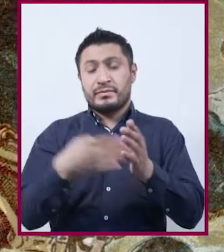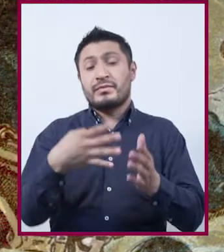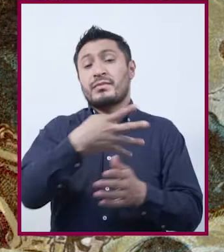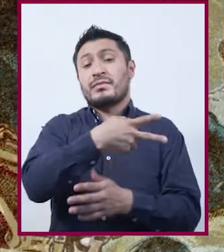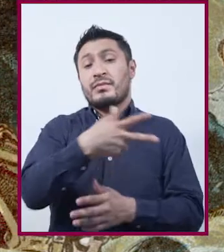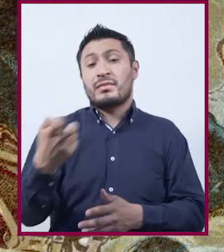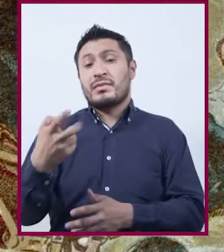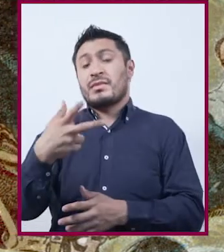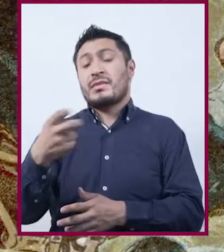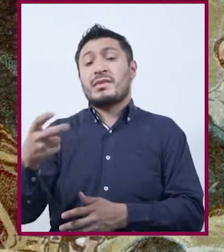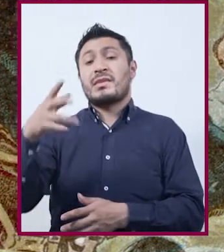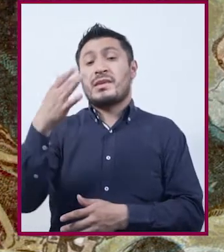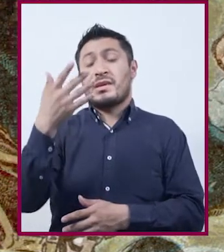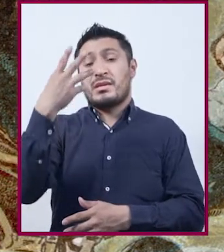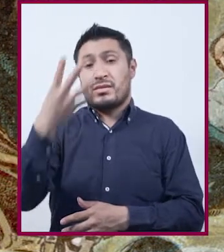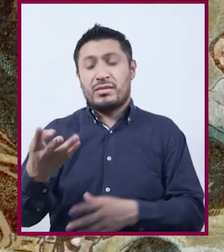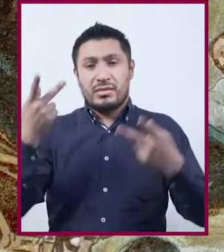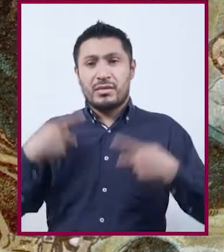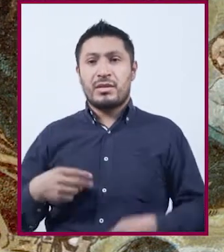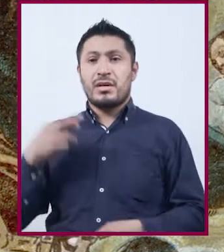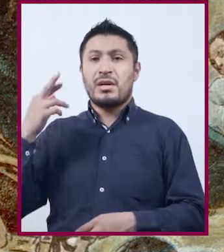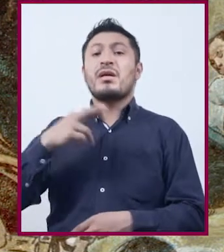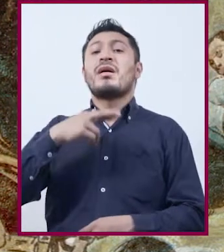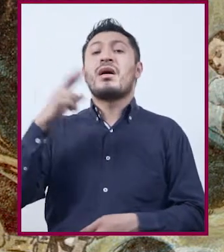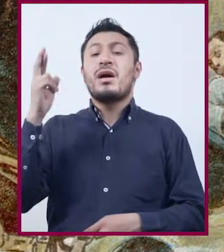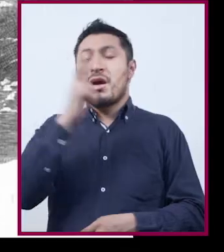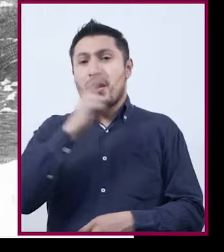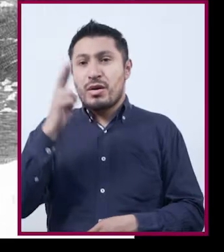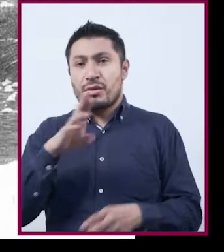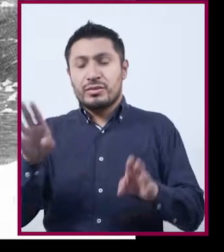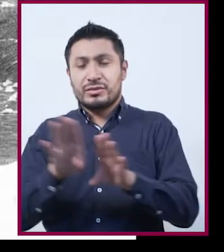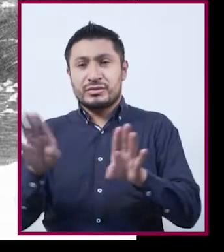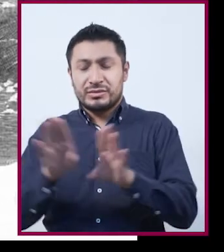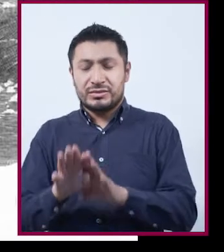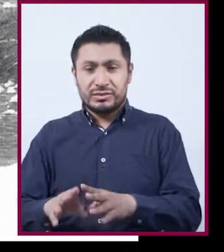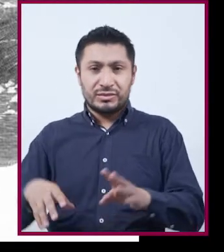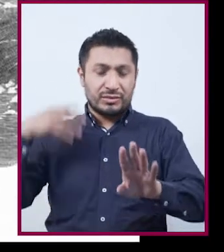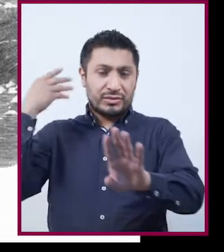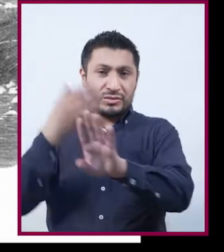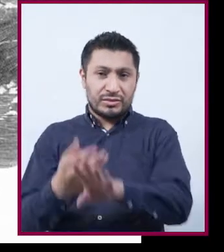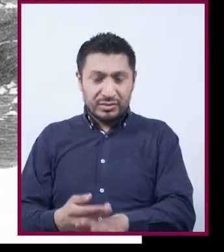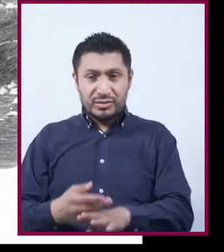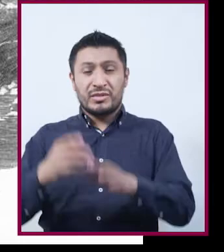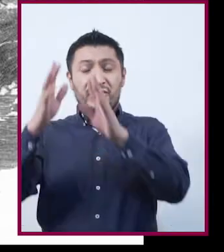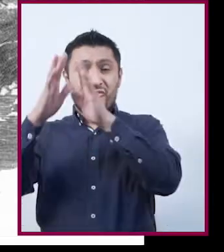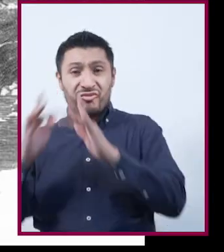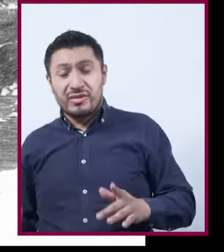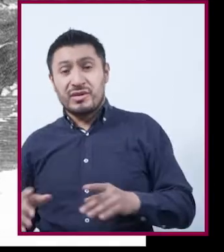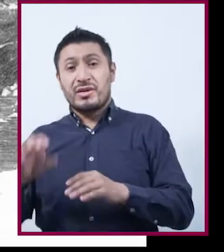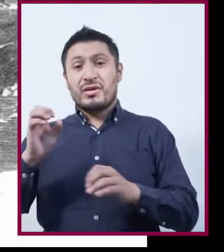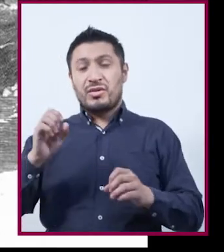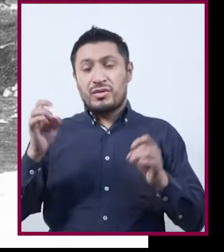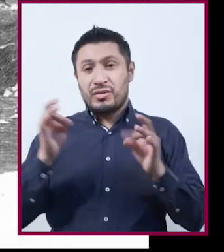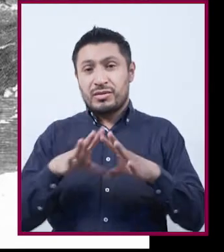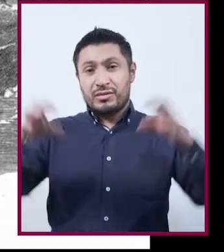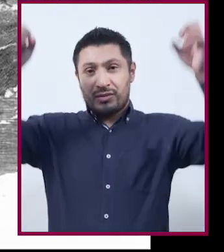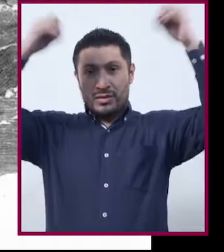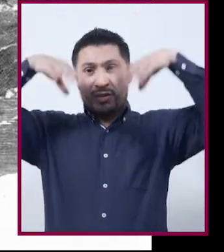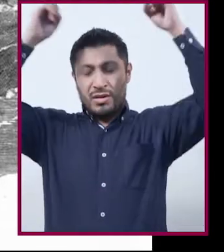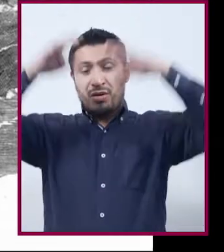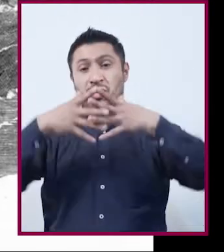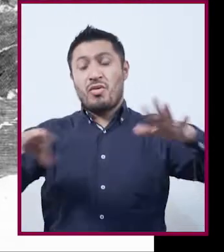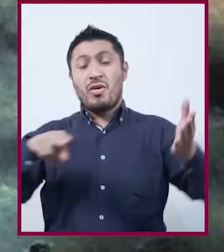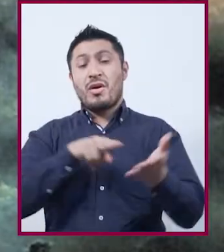de 1854, los rusos libraban una batalla contra tropas francesas e inglesas, cuando cayó una